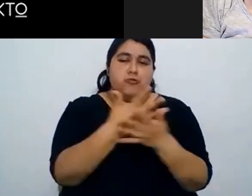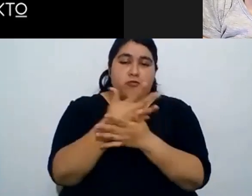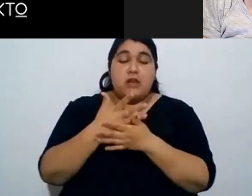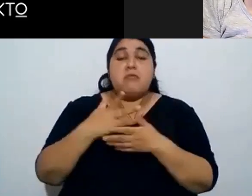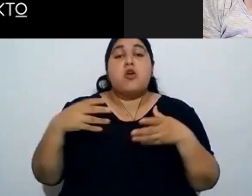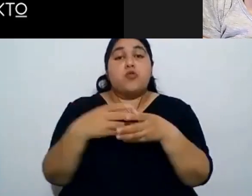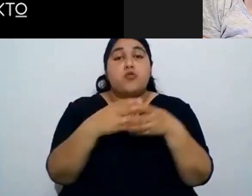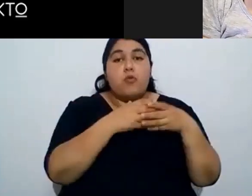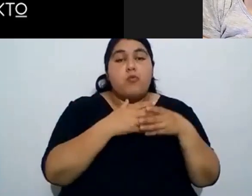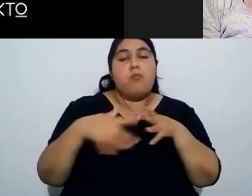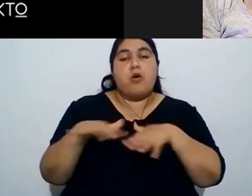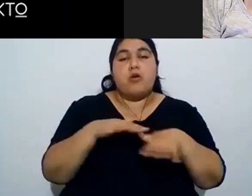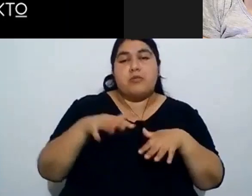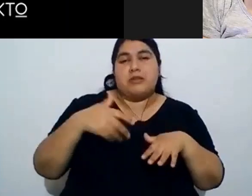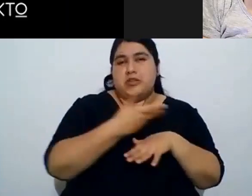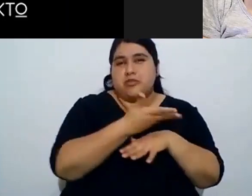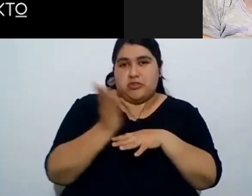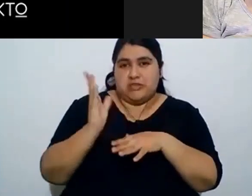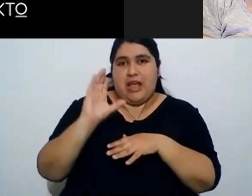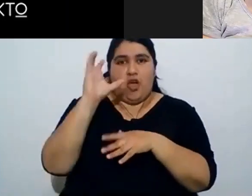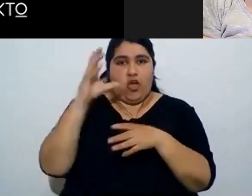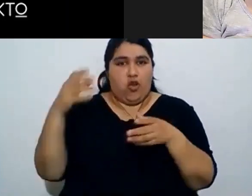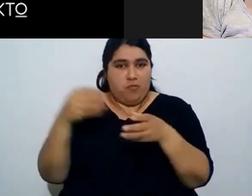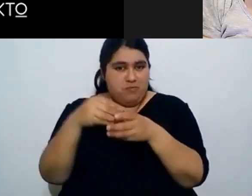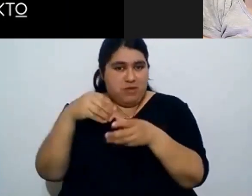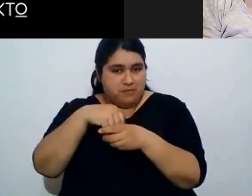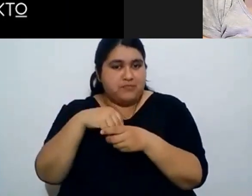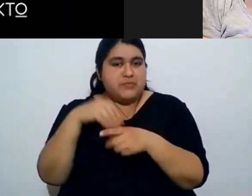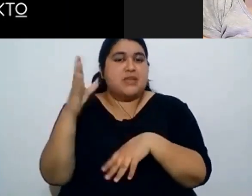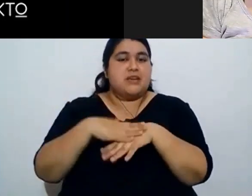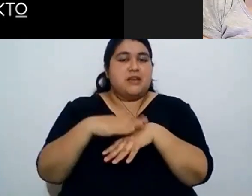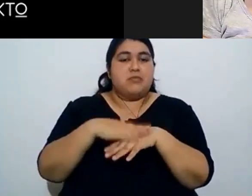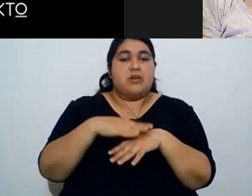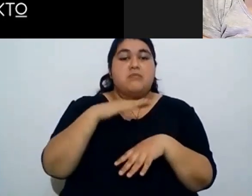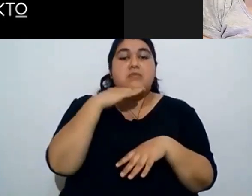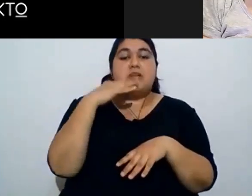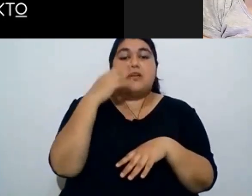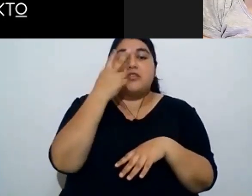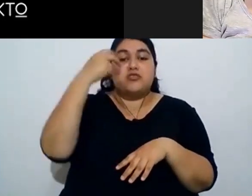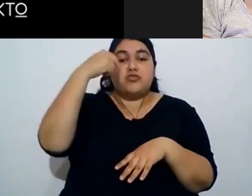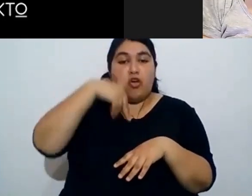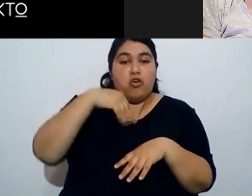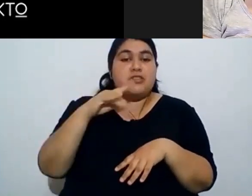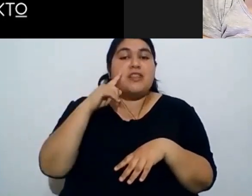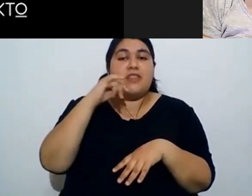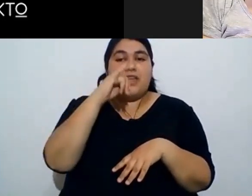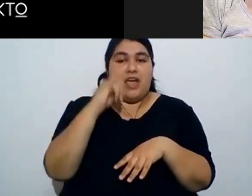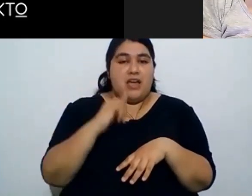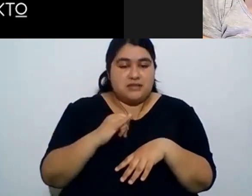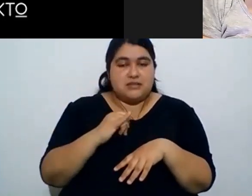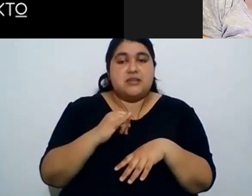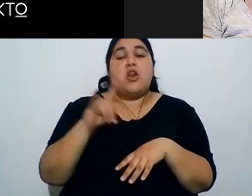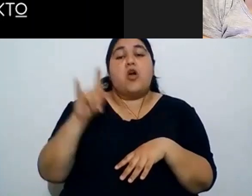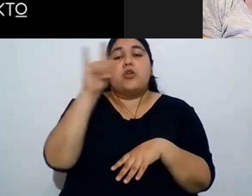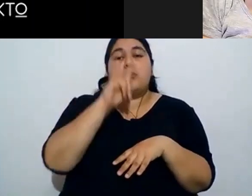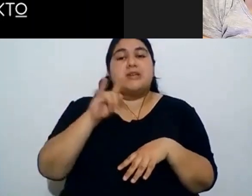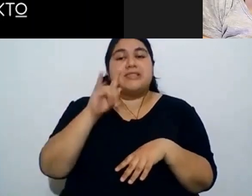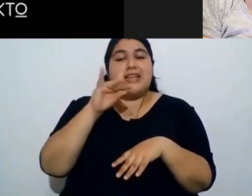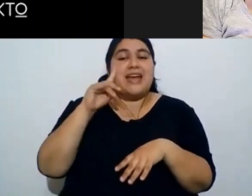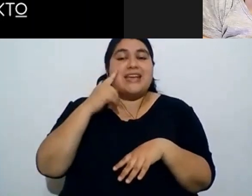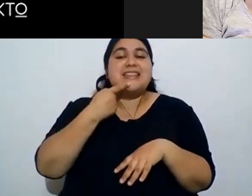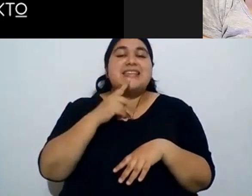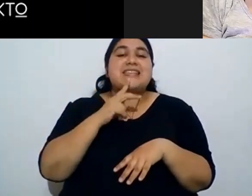de Discapacidad Colombia, a cargo de John Díaz, de la Universidad Distrital Francisco José